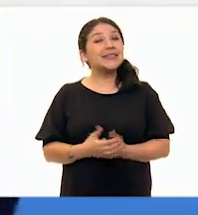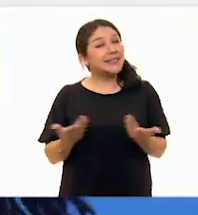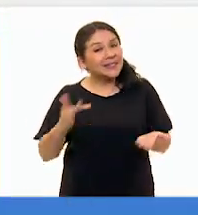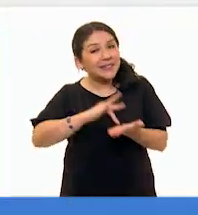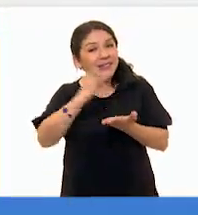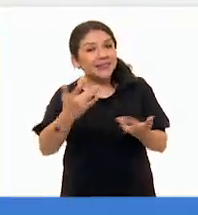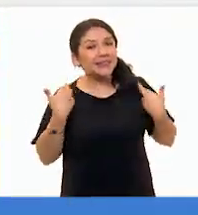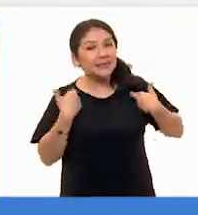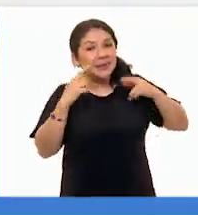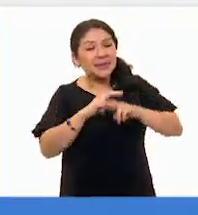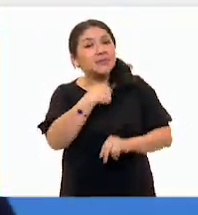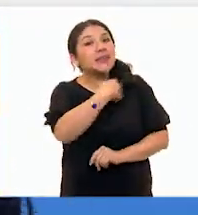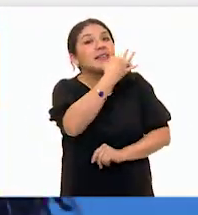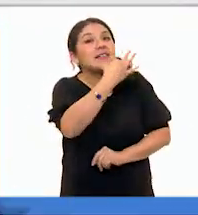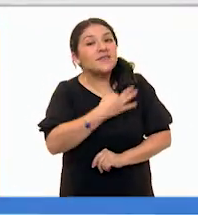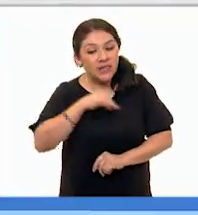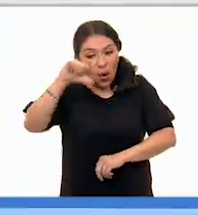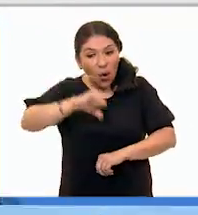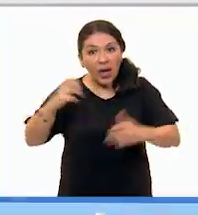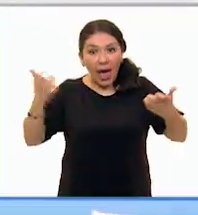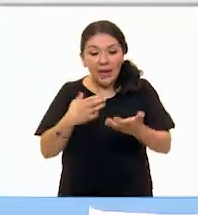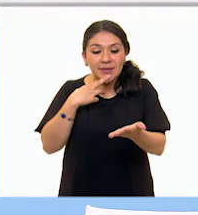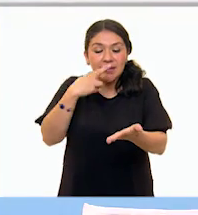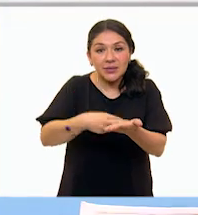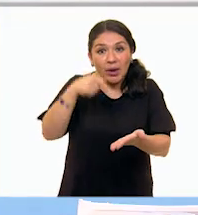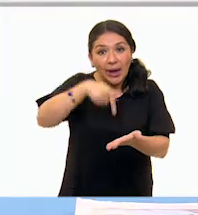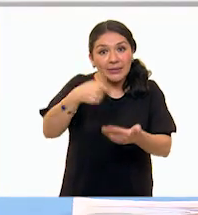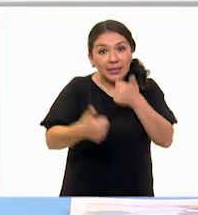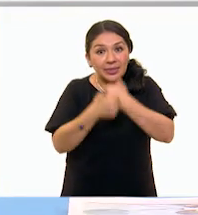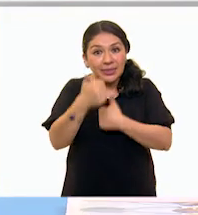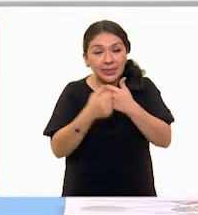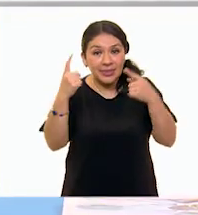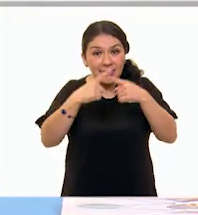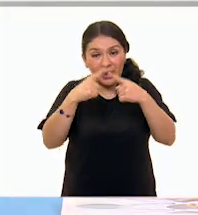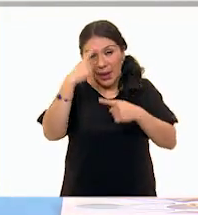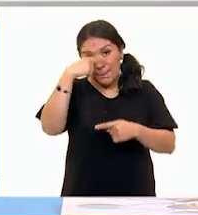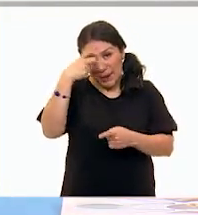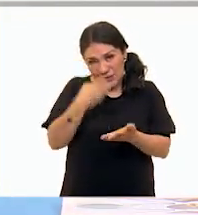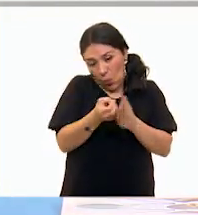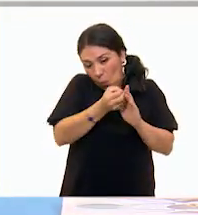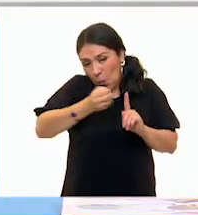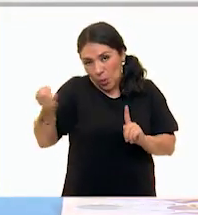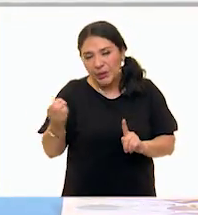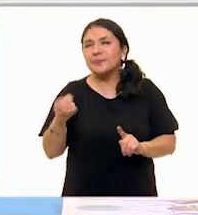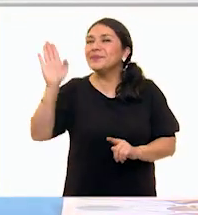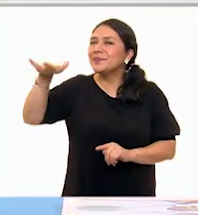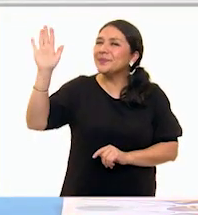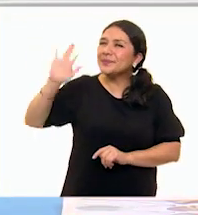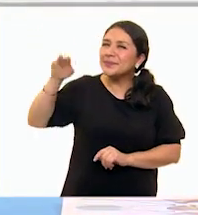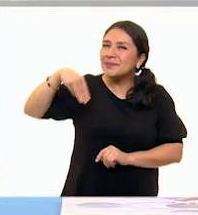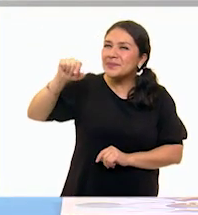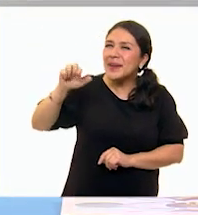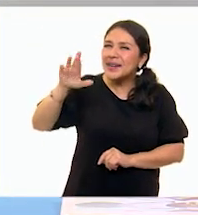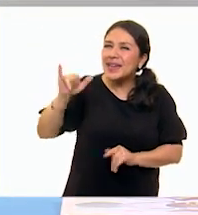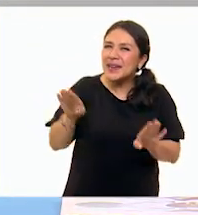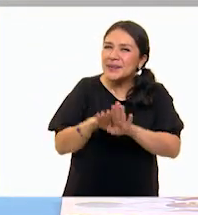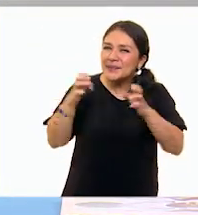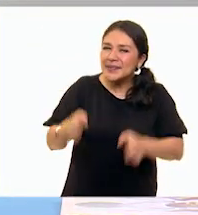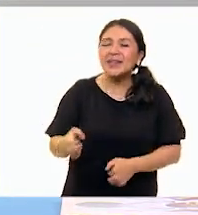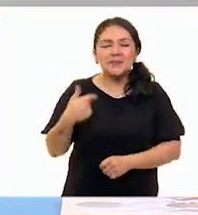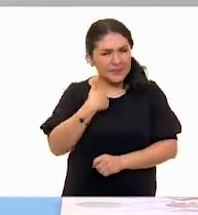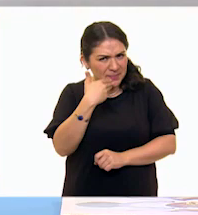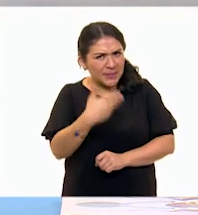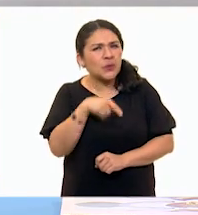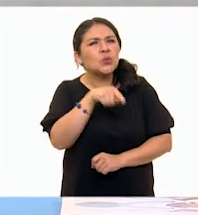Gracias, maestra, por avisarme que hoy contestarían este desafío de estructuras secuenciadas. Hola, María. ¿Cómo estás? Hola, Ale. Muy bien,